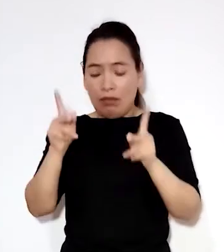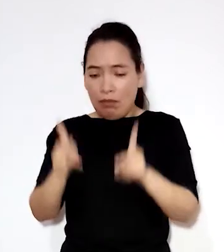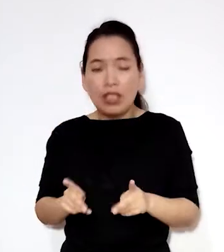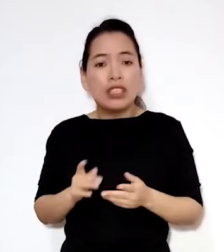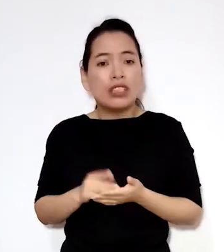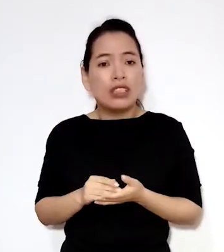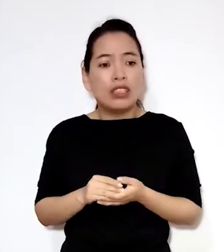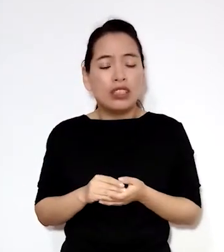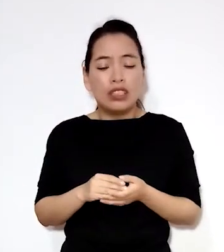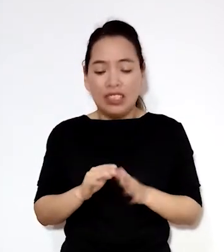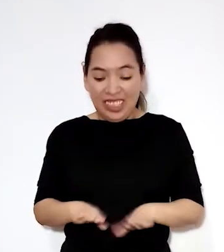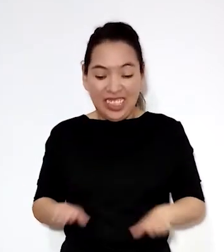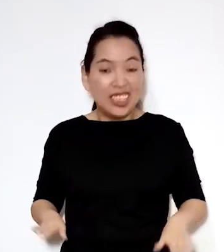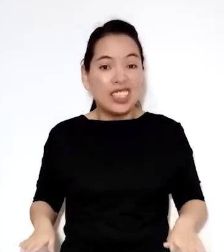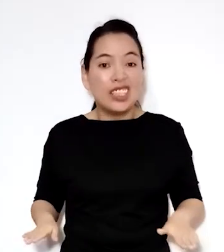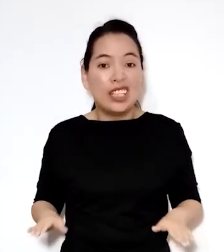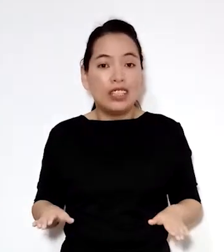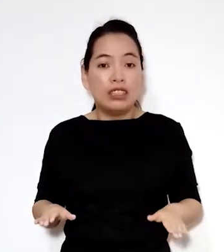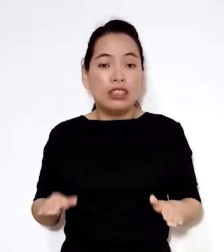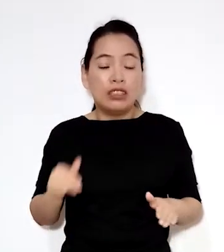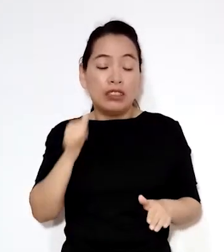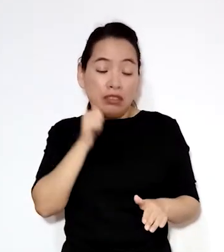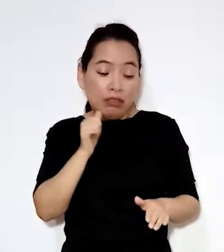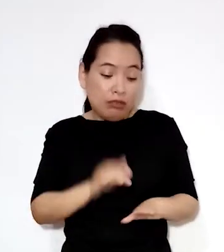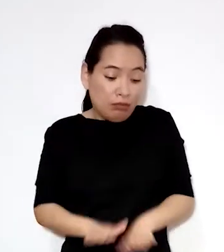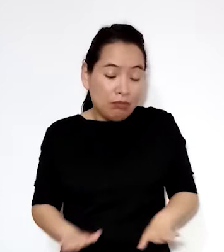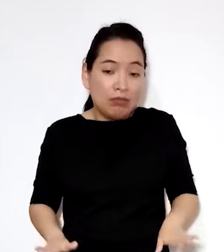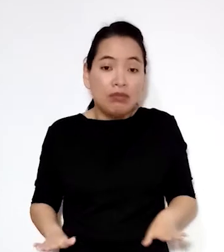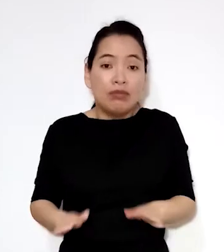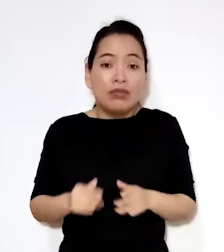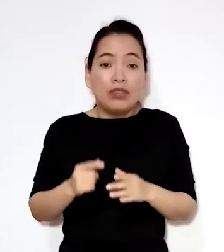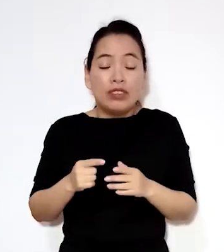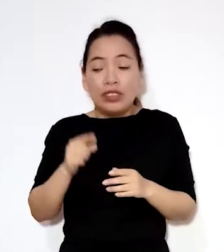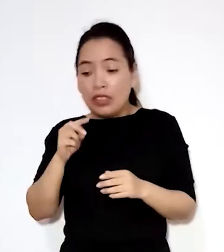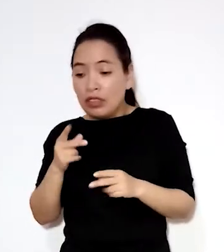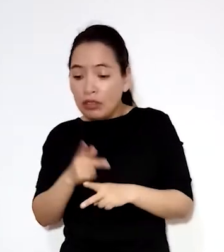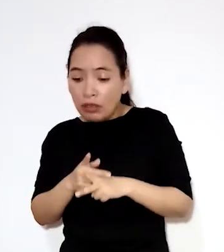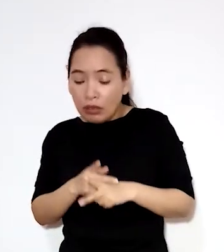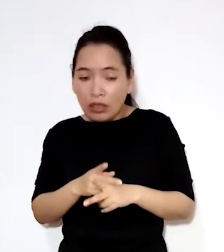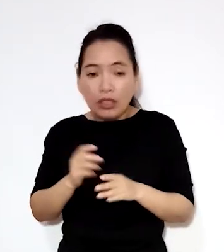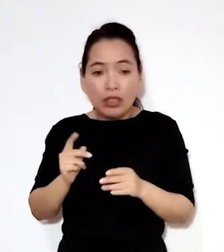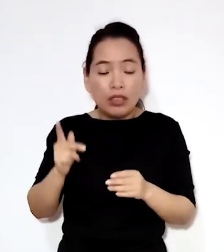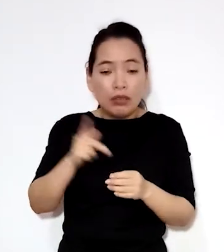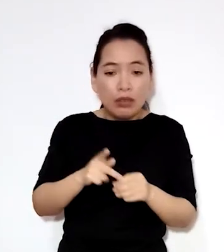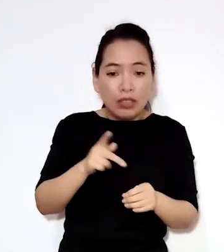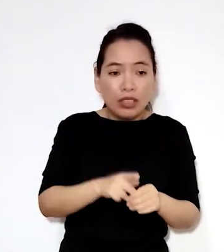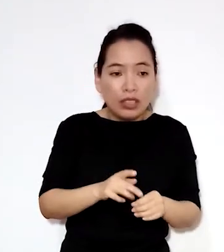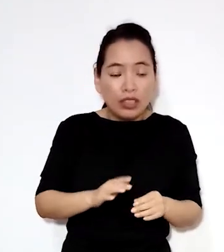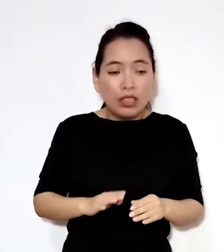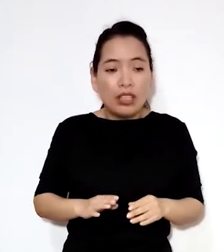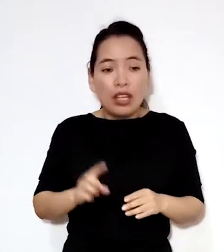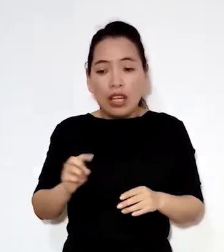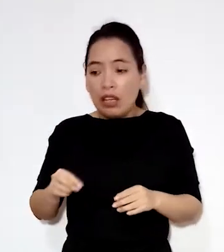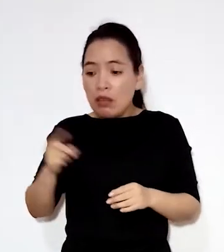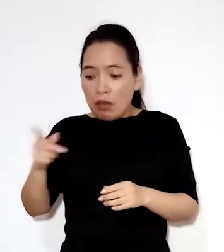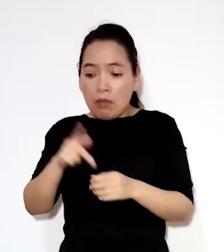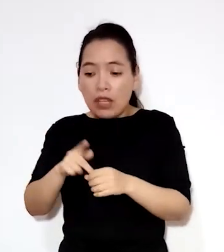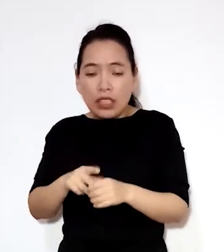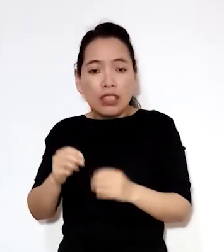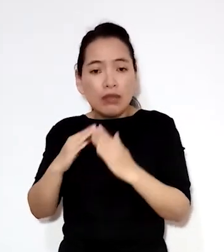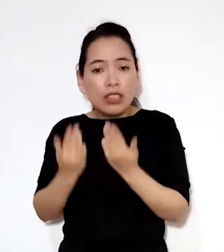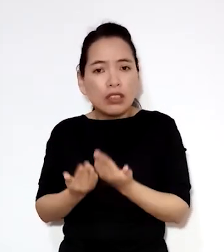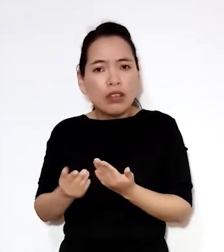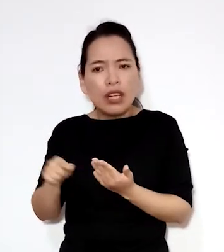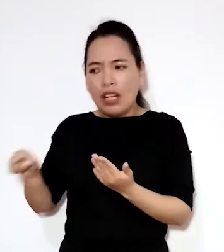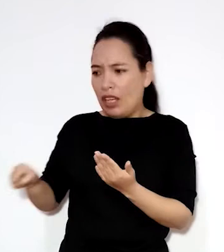países que han logrado incluso tener personas niñas con discapacidad que